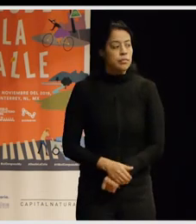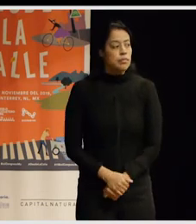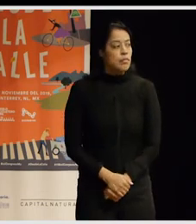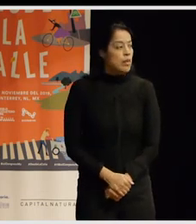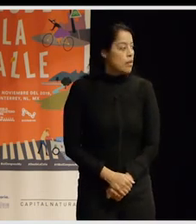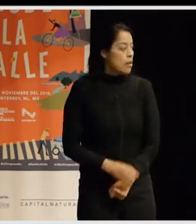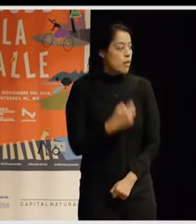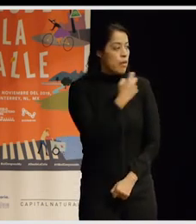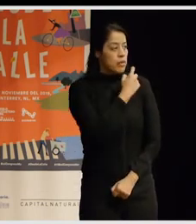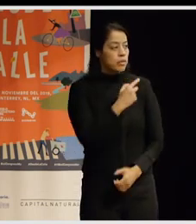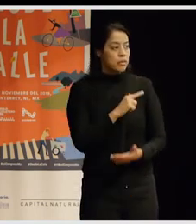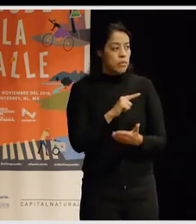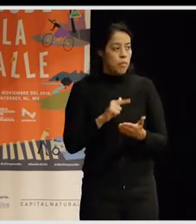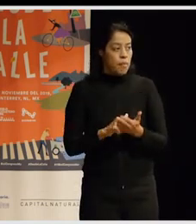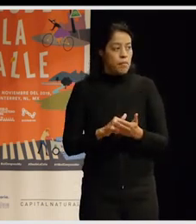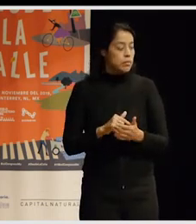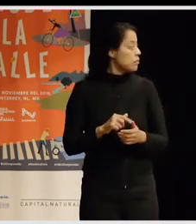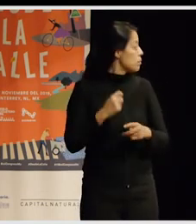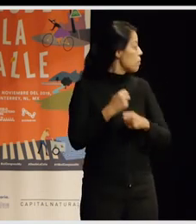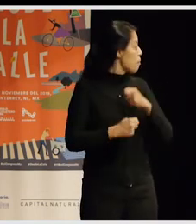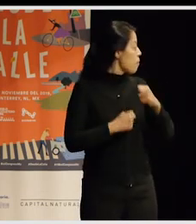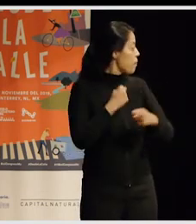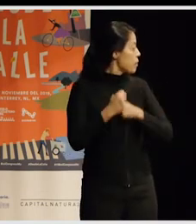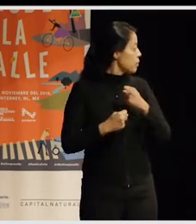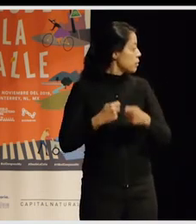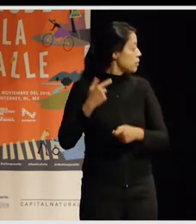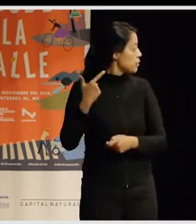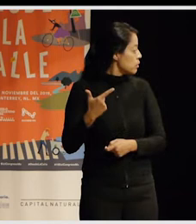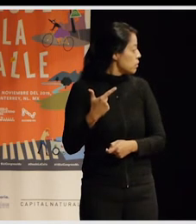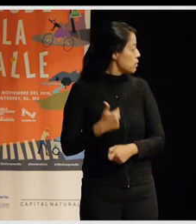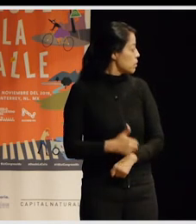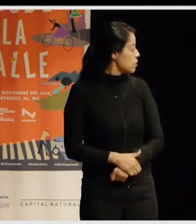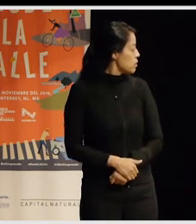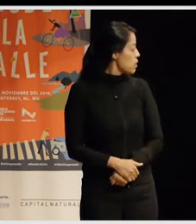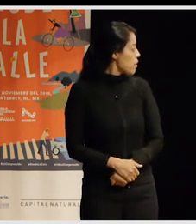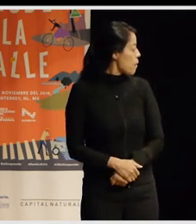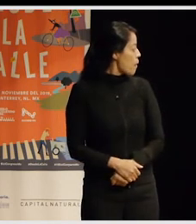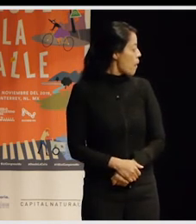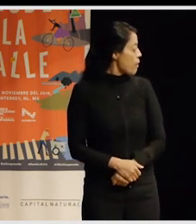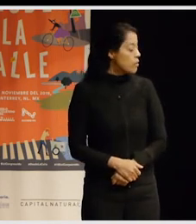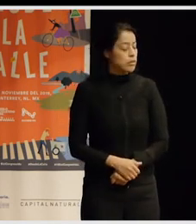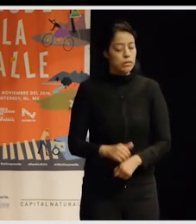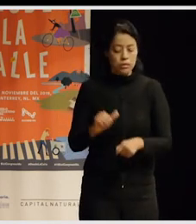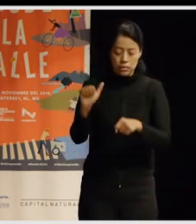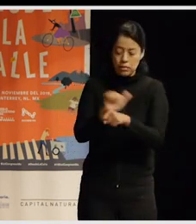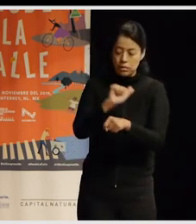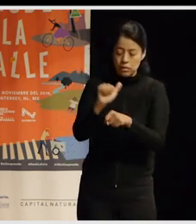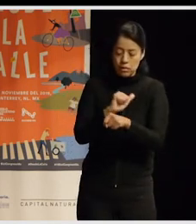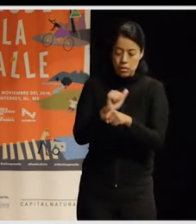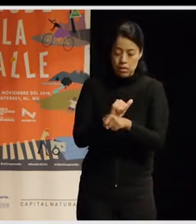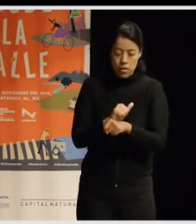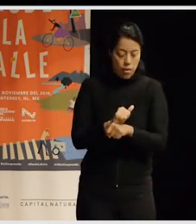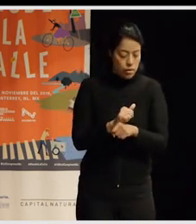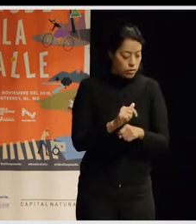de este espacio que está aquí en el super 7 se convirtió es aramberri software donde los autos generalmente se